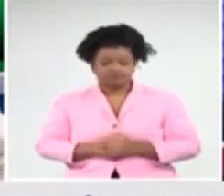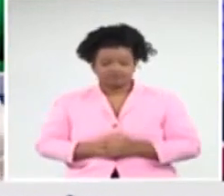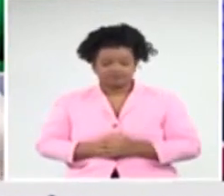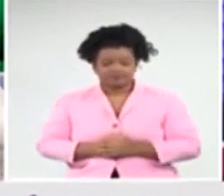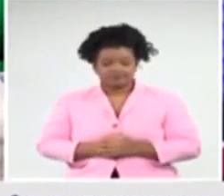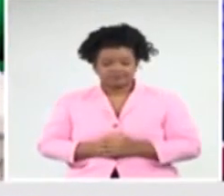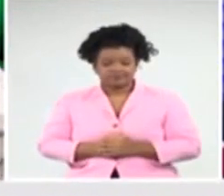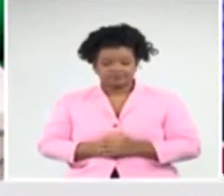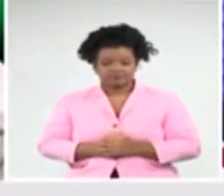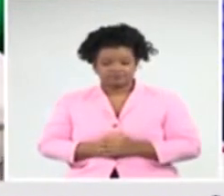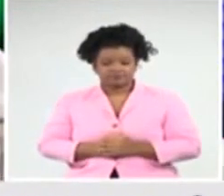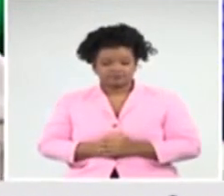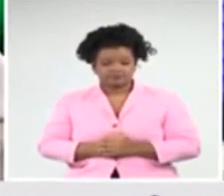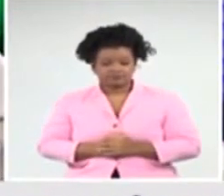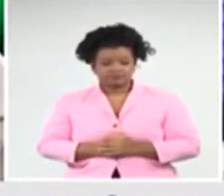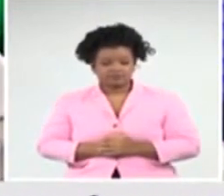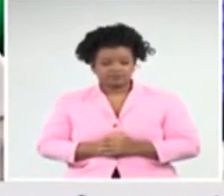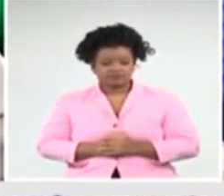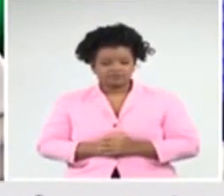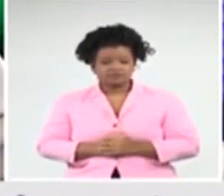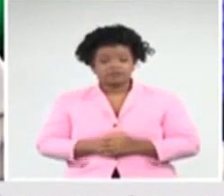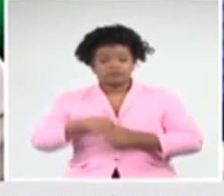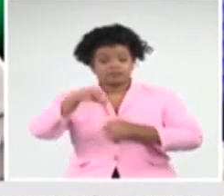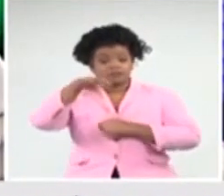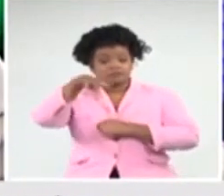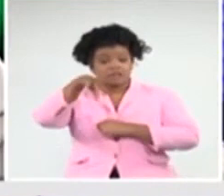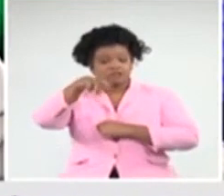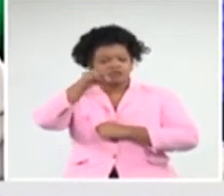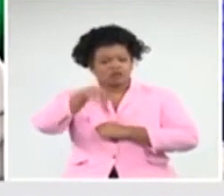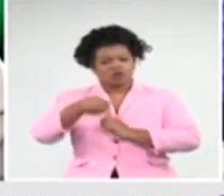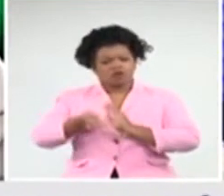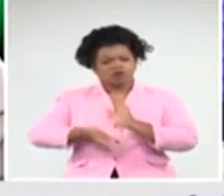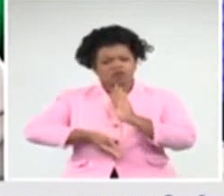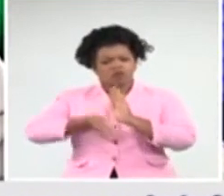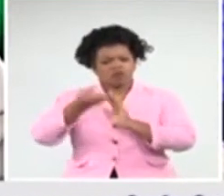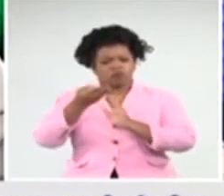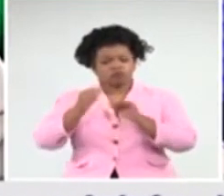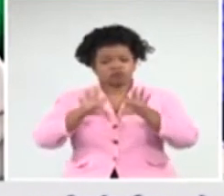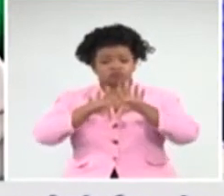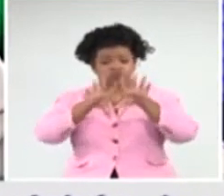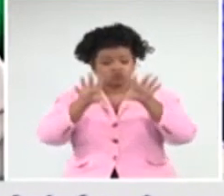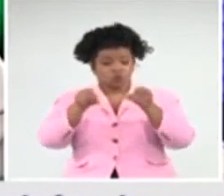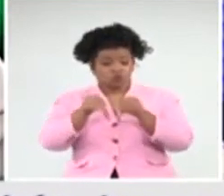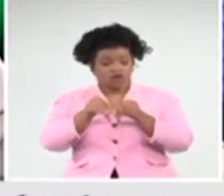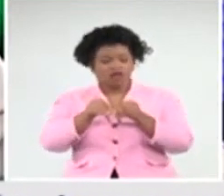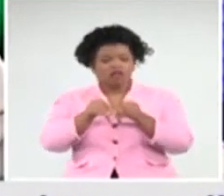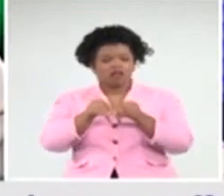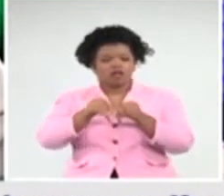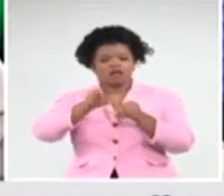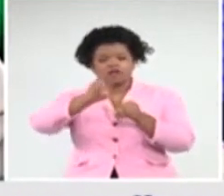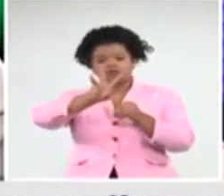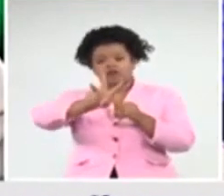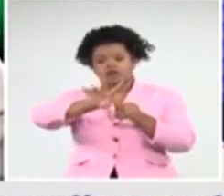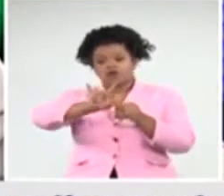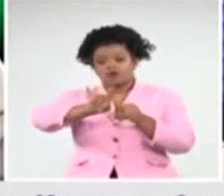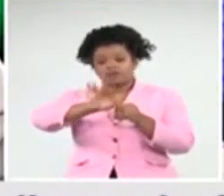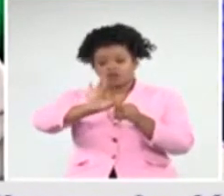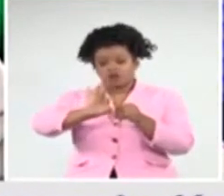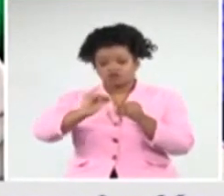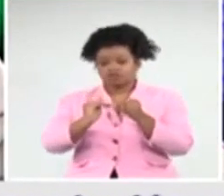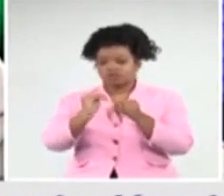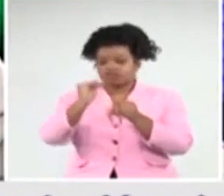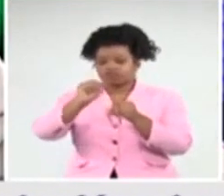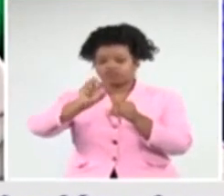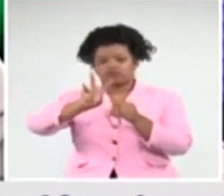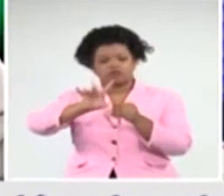anterior. Pinar del Río incrementa 39 casos más, 398 en